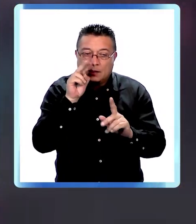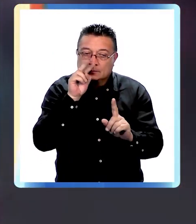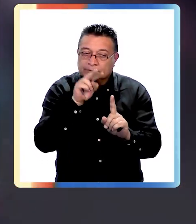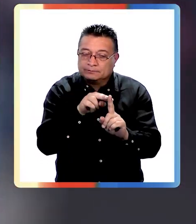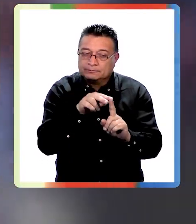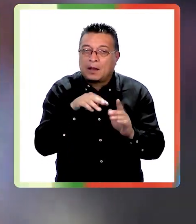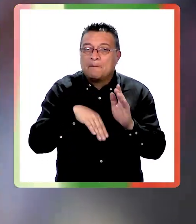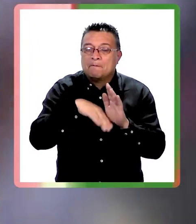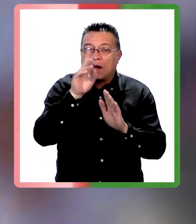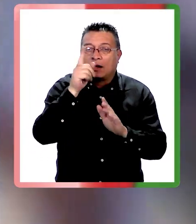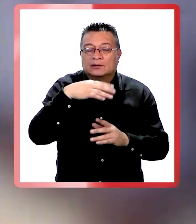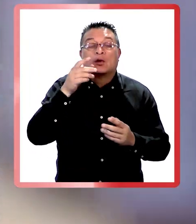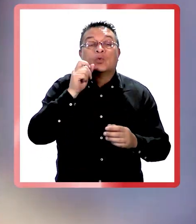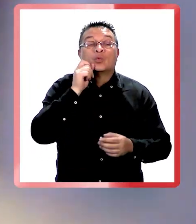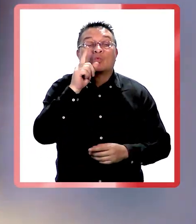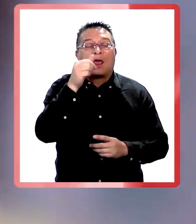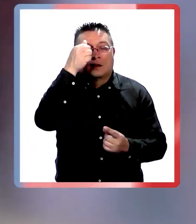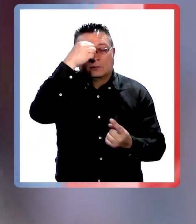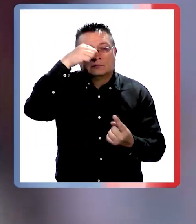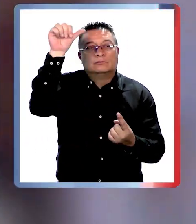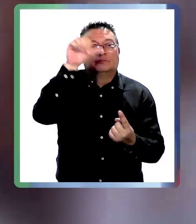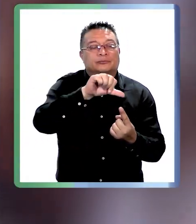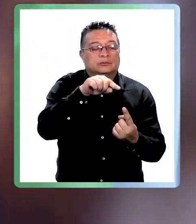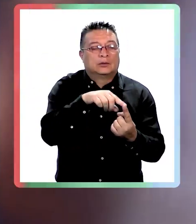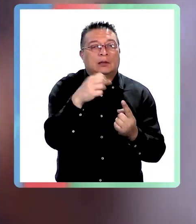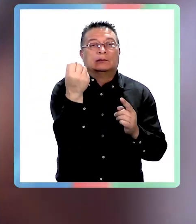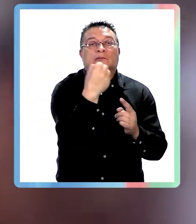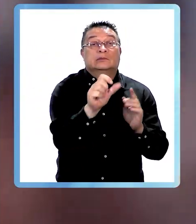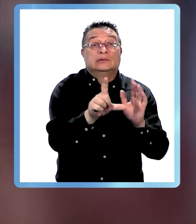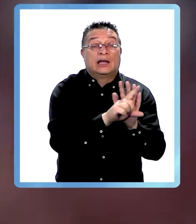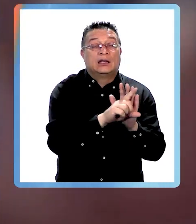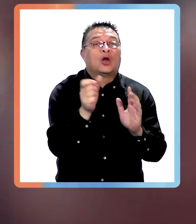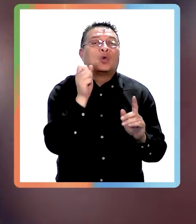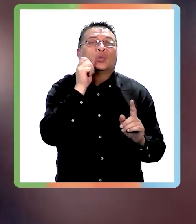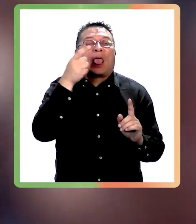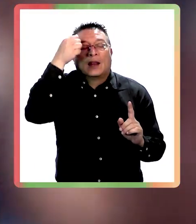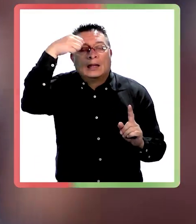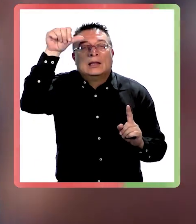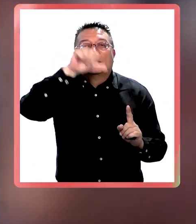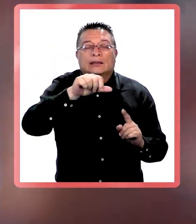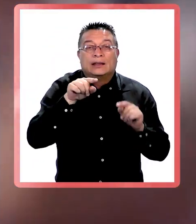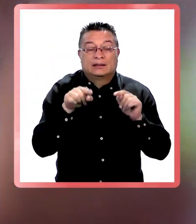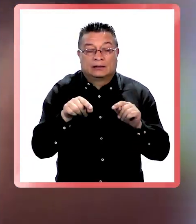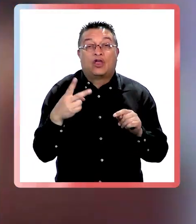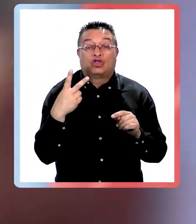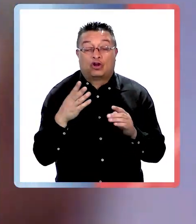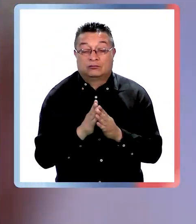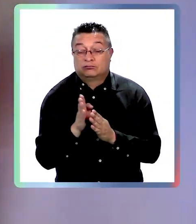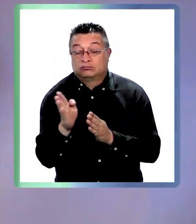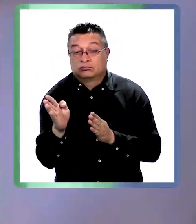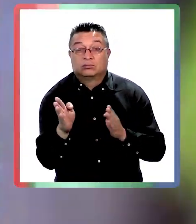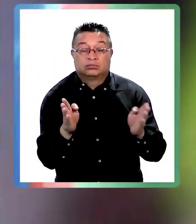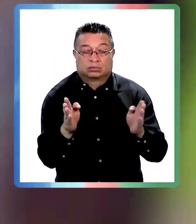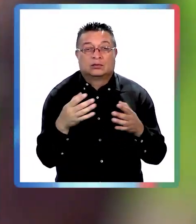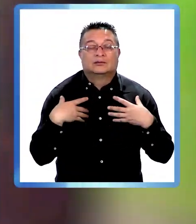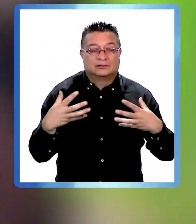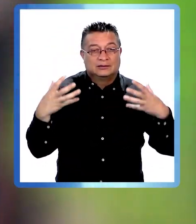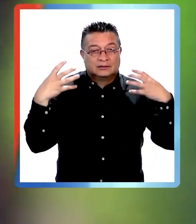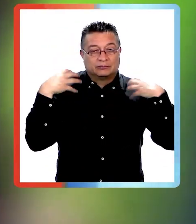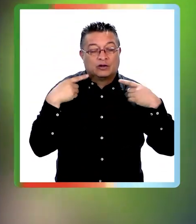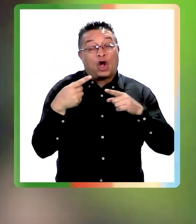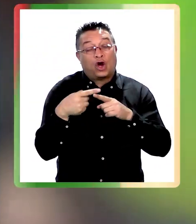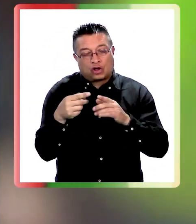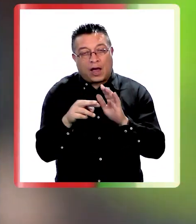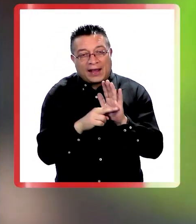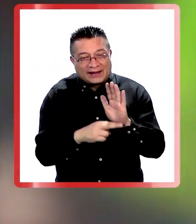fondo en la pena que va a adquirir la persona que infringe la ley, ¿no es cierto? Hay otros tipos de regímenes que se preocupan más bien